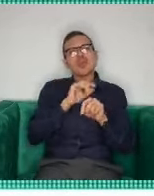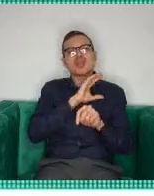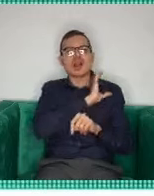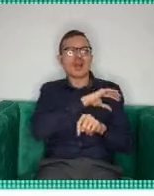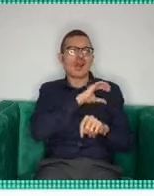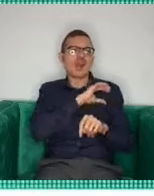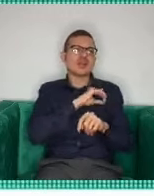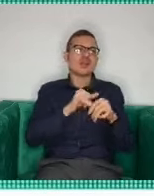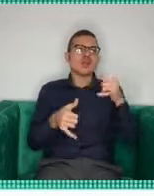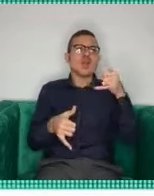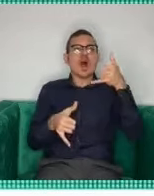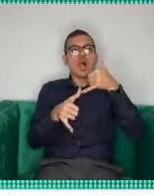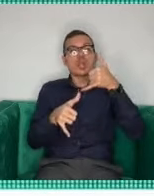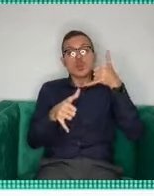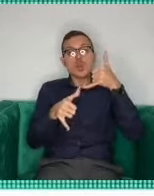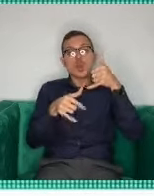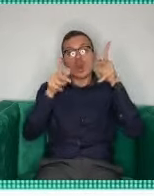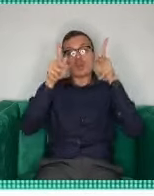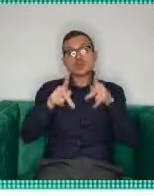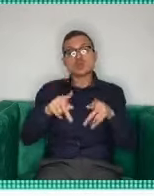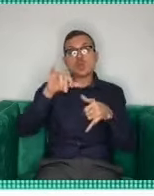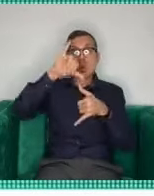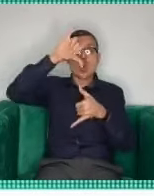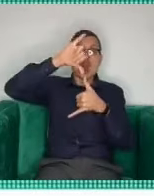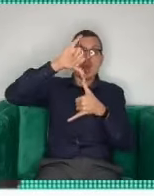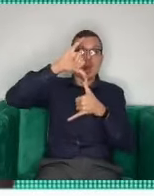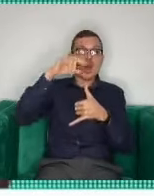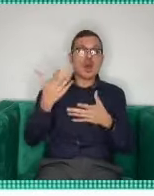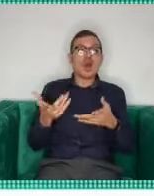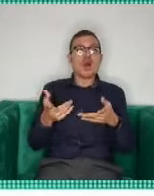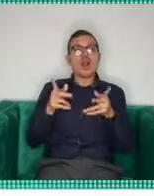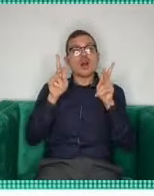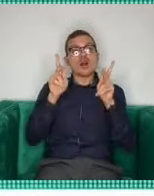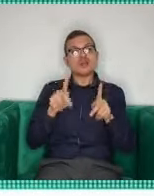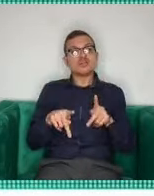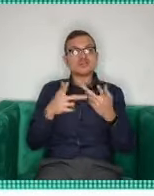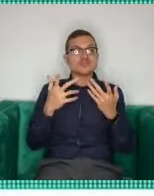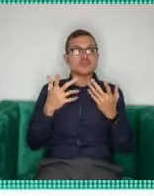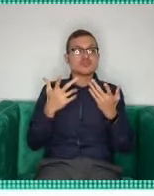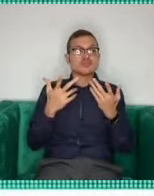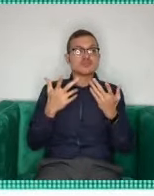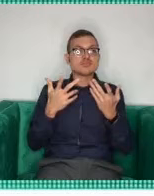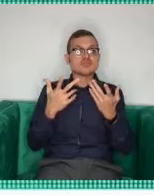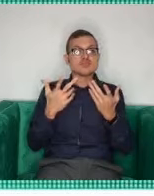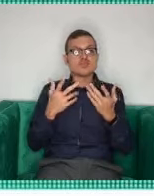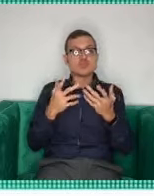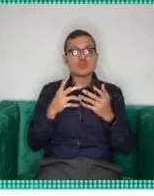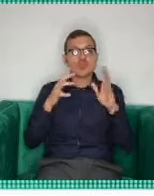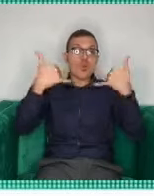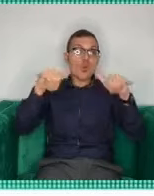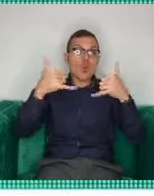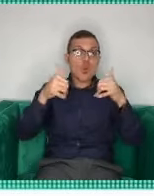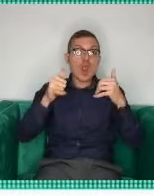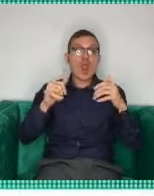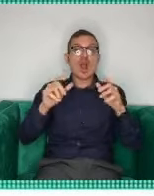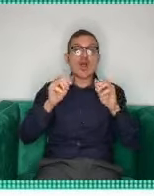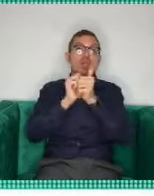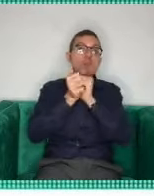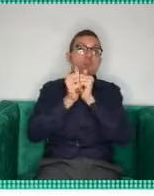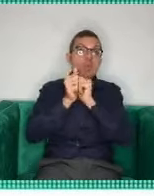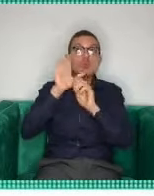le puedo decir, pues puedes consumir X cantidad de carbohidratos por la mañana, pero para un paciente que